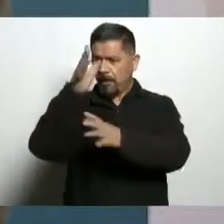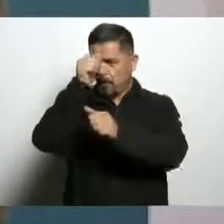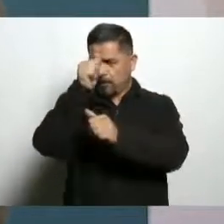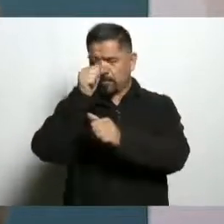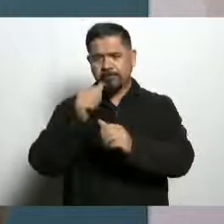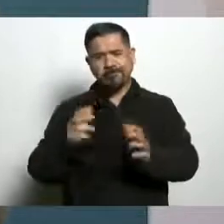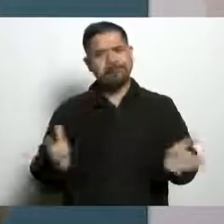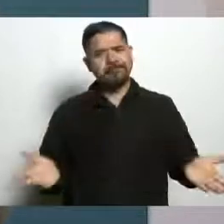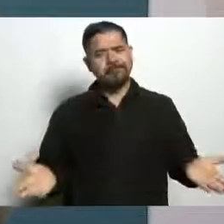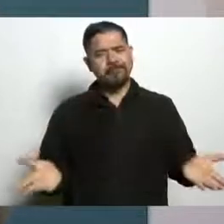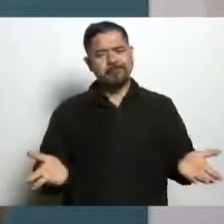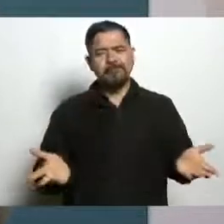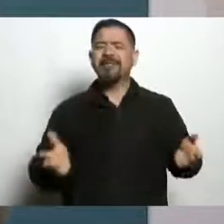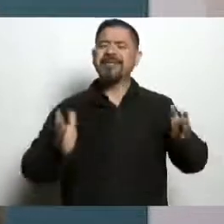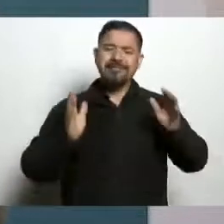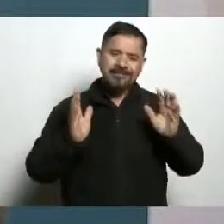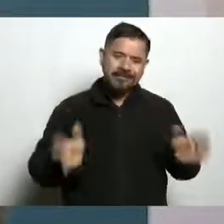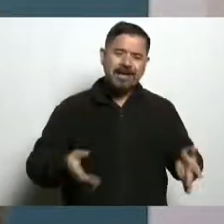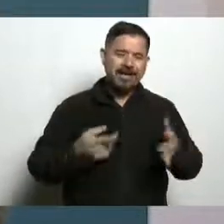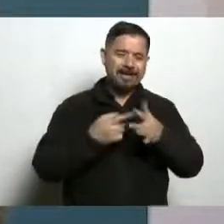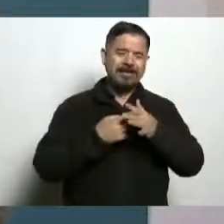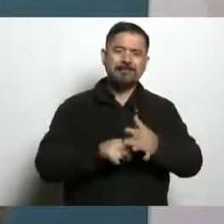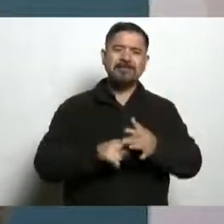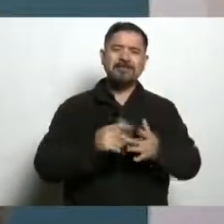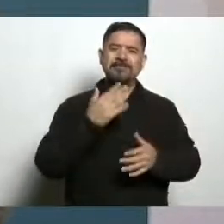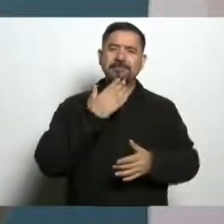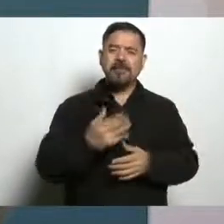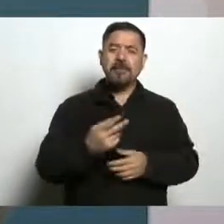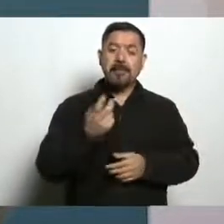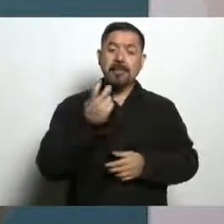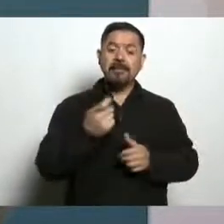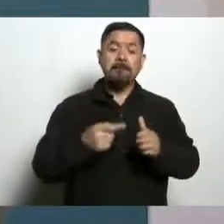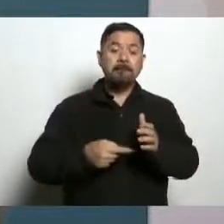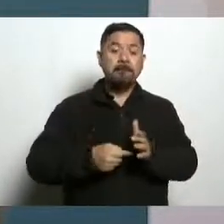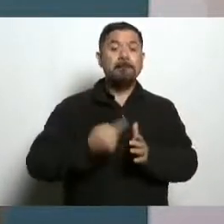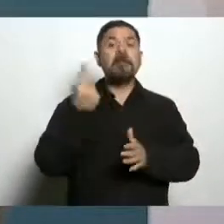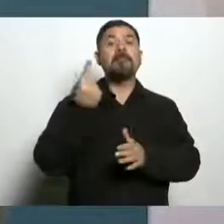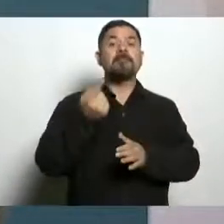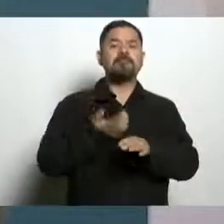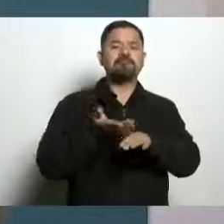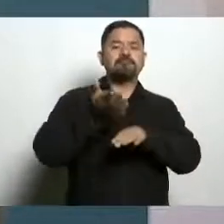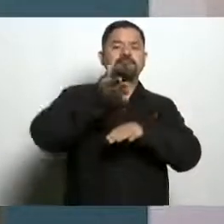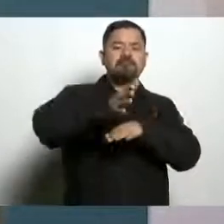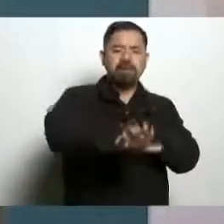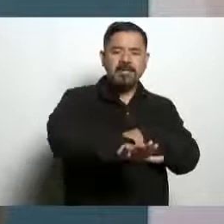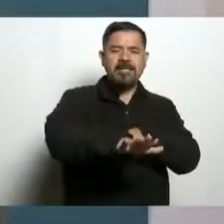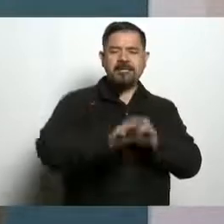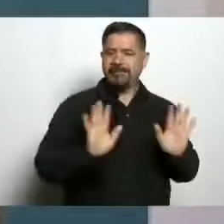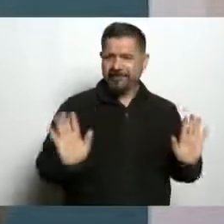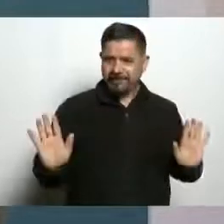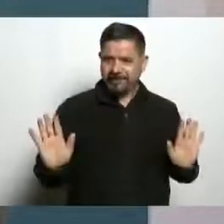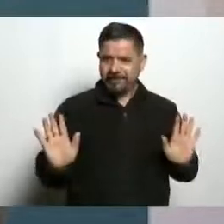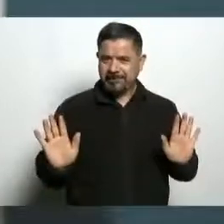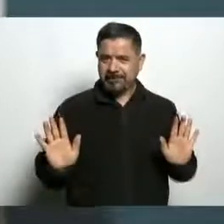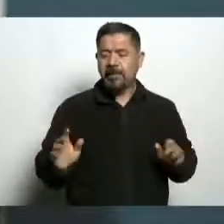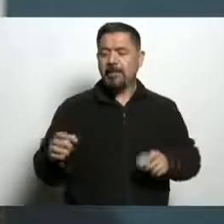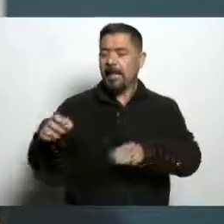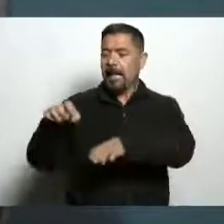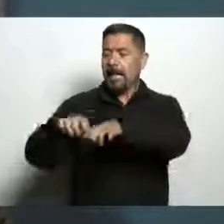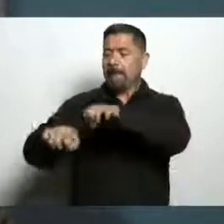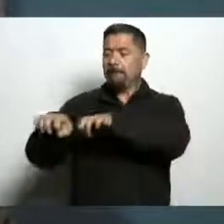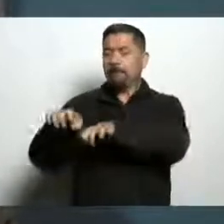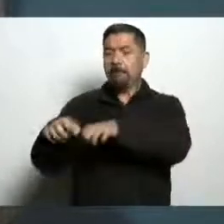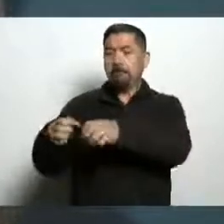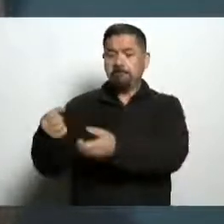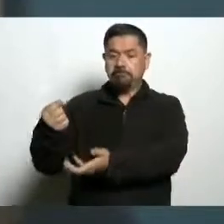Qué bien que ya iniciamos, este es un primer paso, que la empresa aporte 300